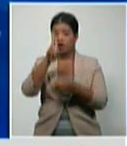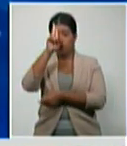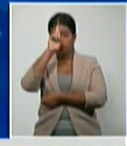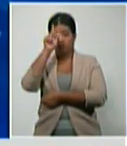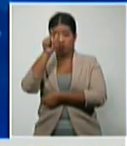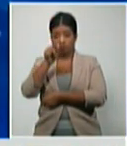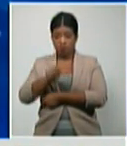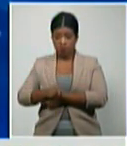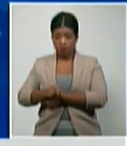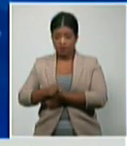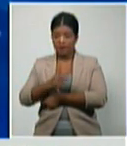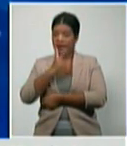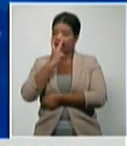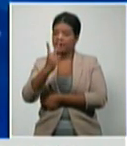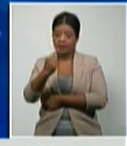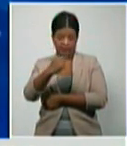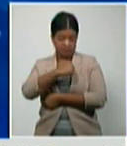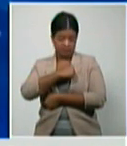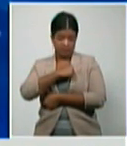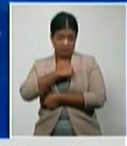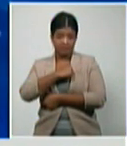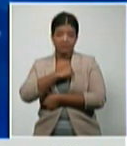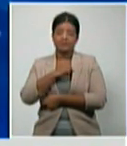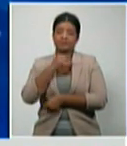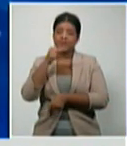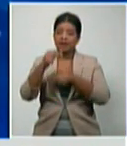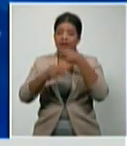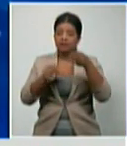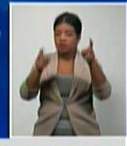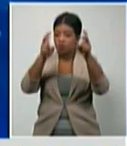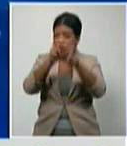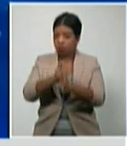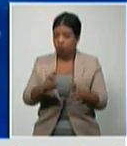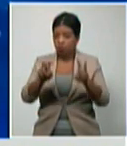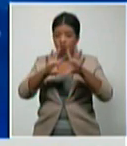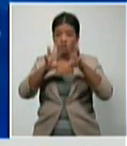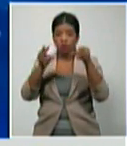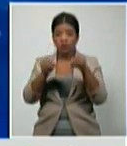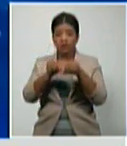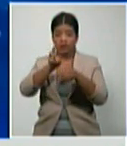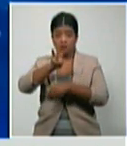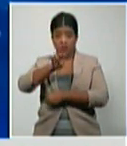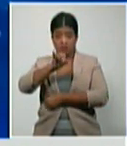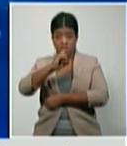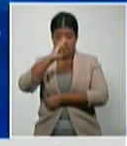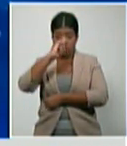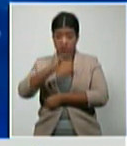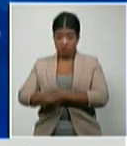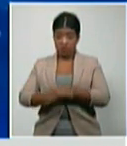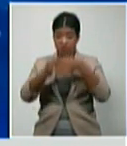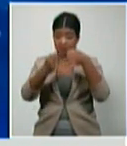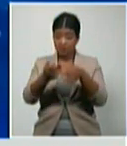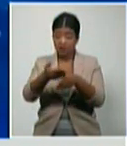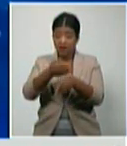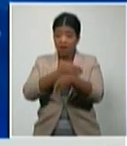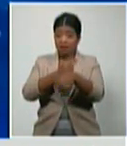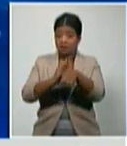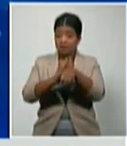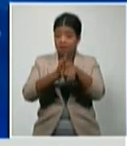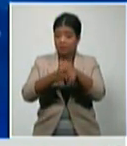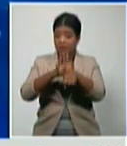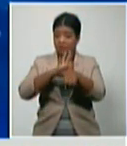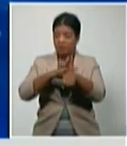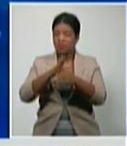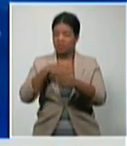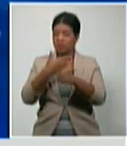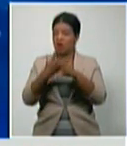un estudio en un total de 36 niños que habían sido diagnosticados en su provincia. Y vamos a ver los